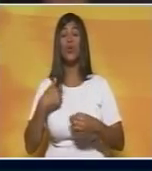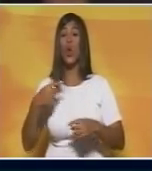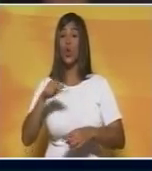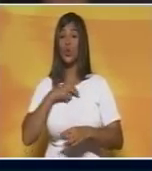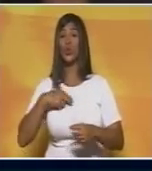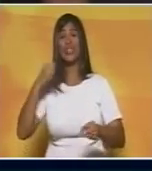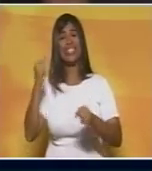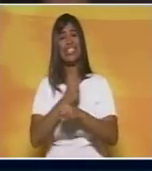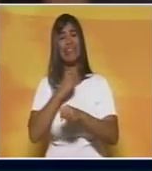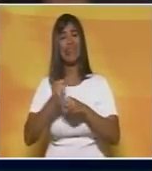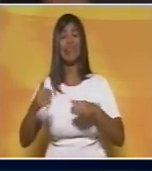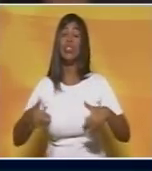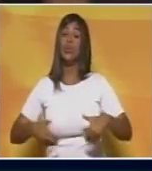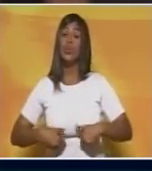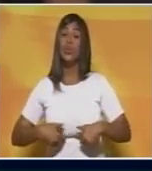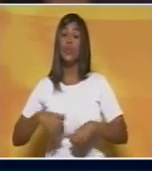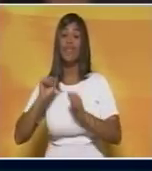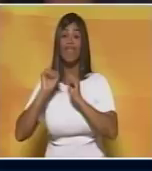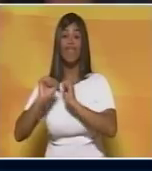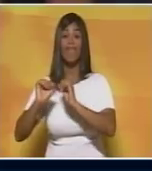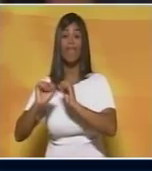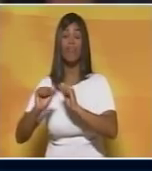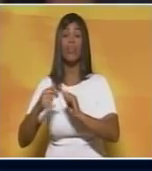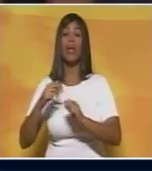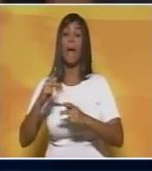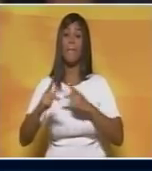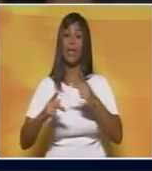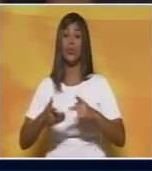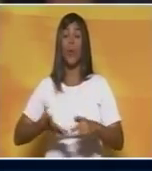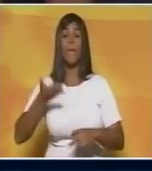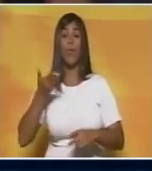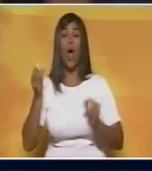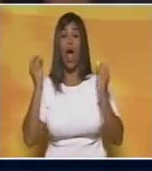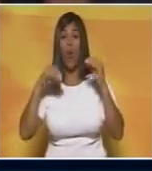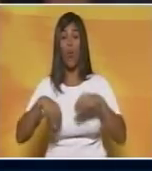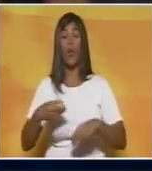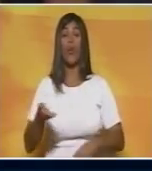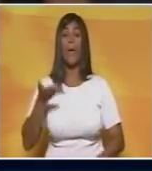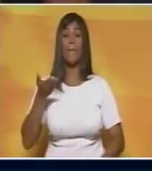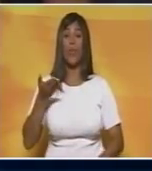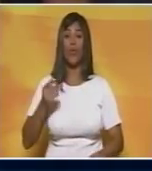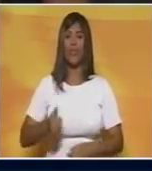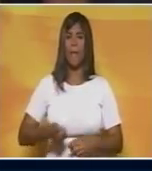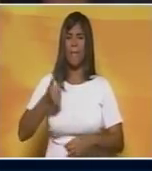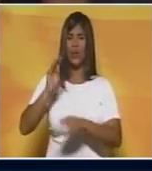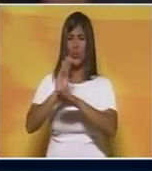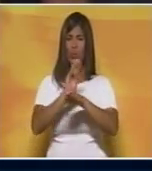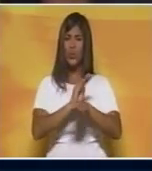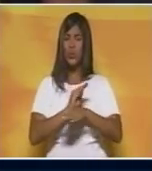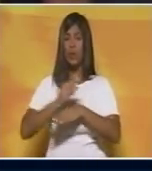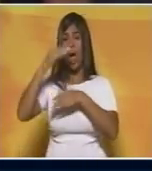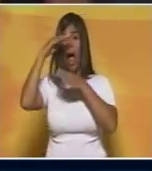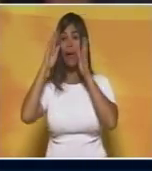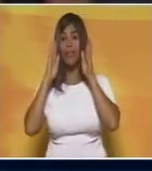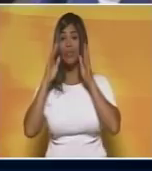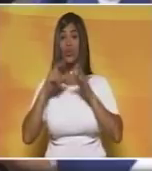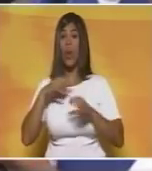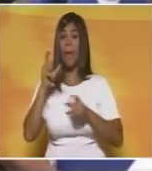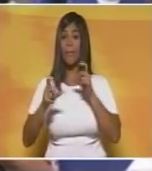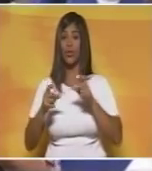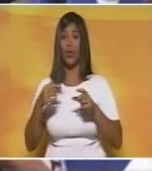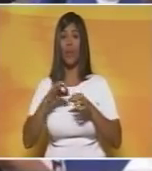combatirlo, pero que hoy más que nunca se han dado pasos importantes, acuerdos importantes para maximizar la atención del